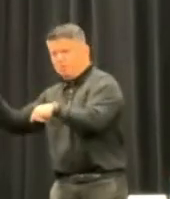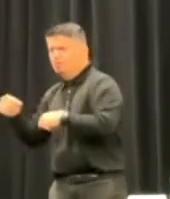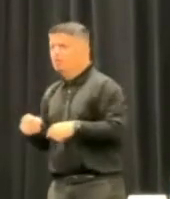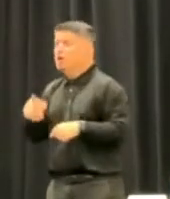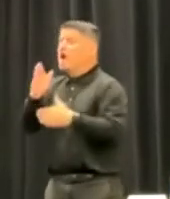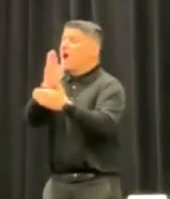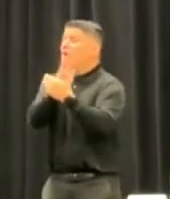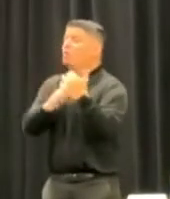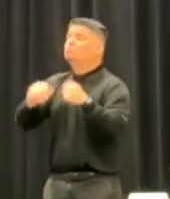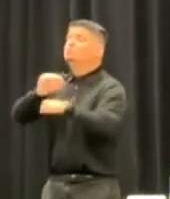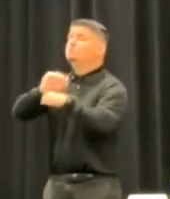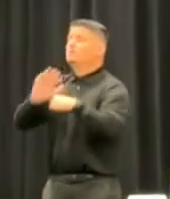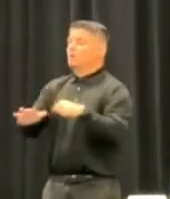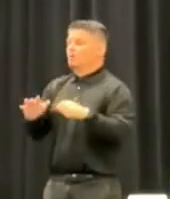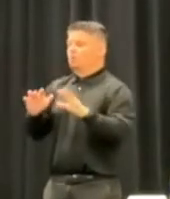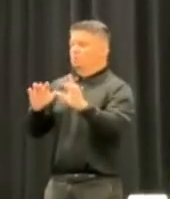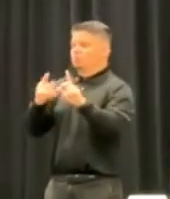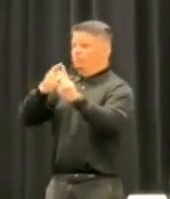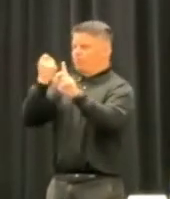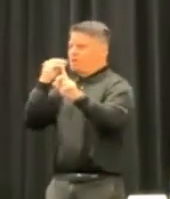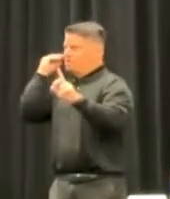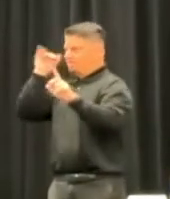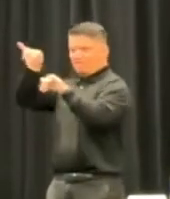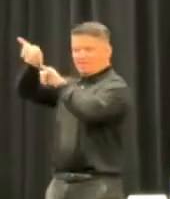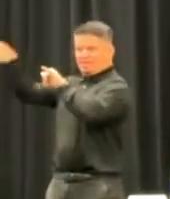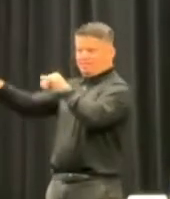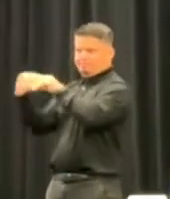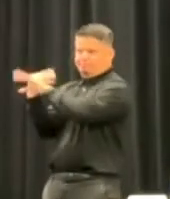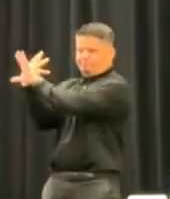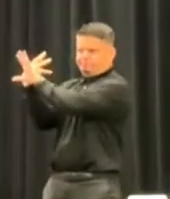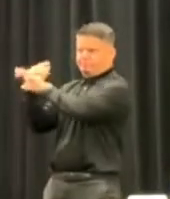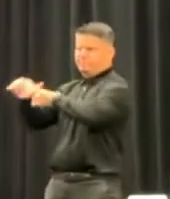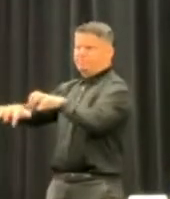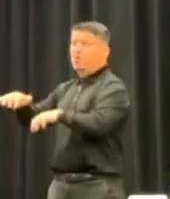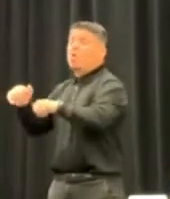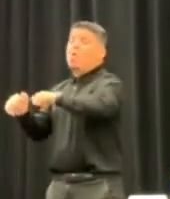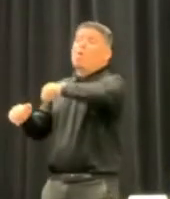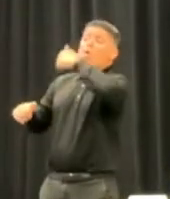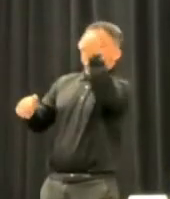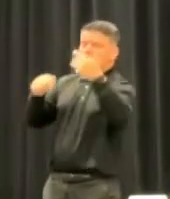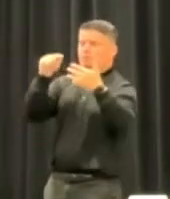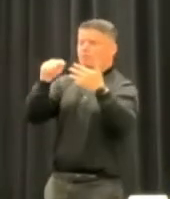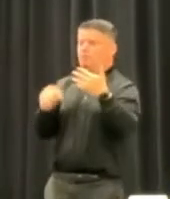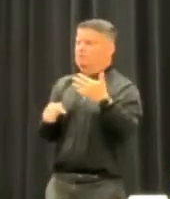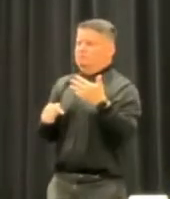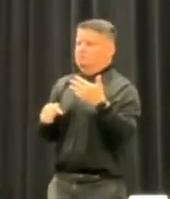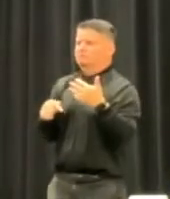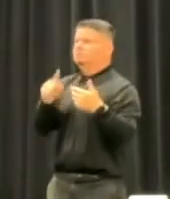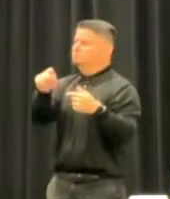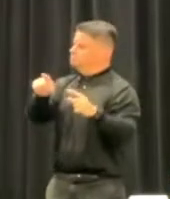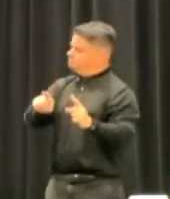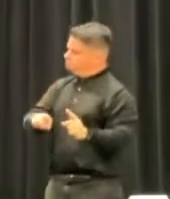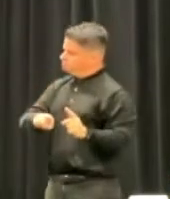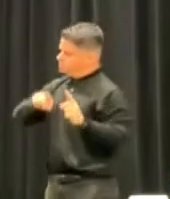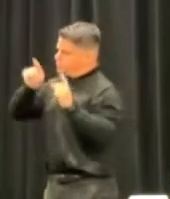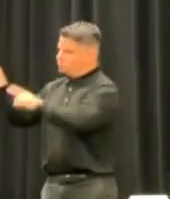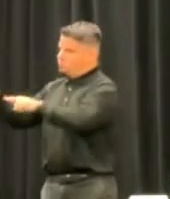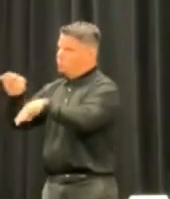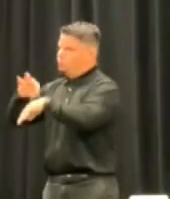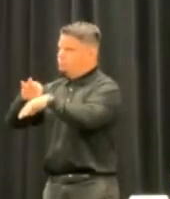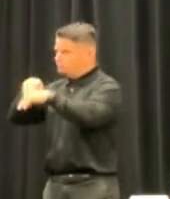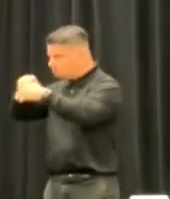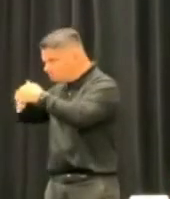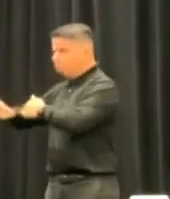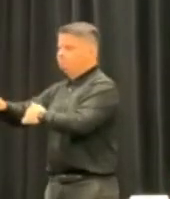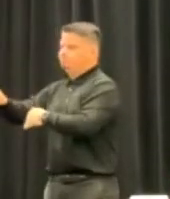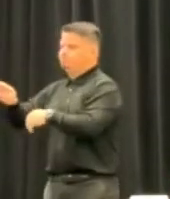que garantizarle a nuestros empleados un espacio seguro y lo estamos pudiendo hacer con los protocolos correctos de salud así es que queremos empezar a